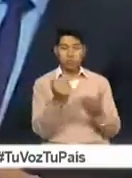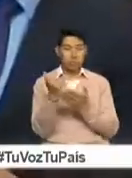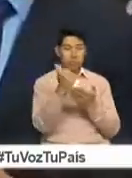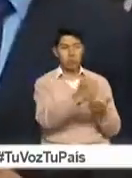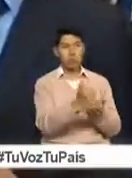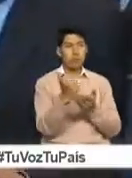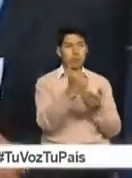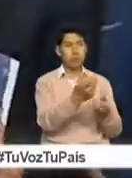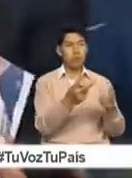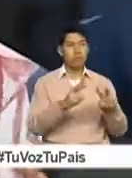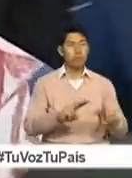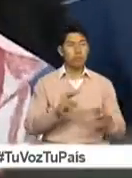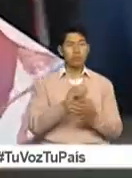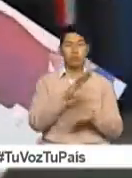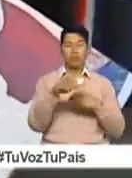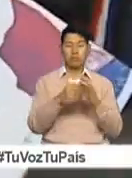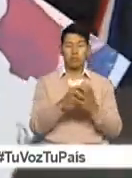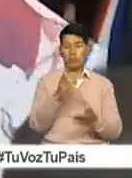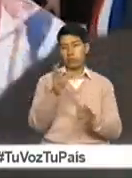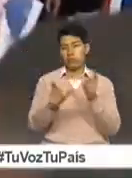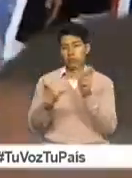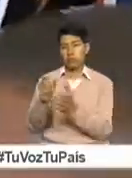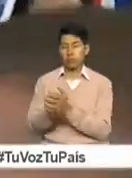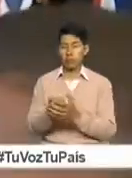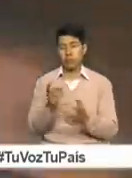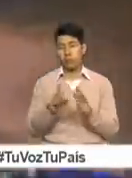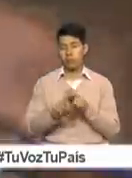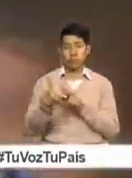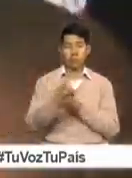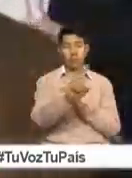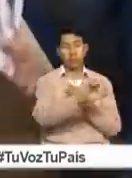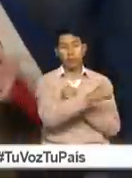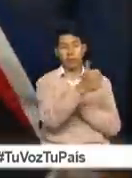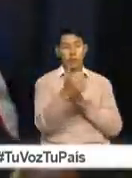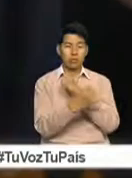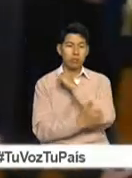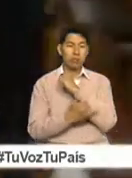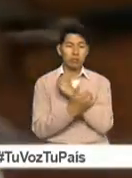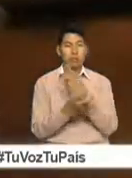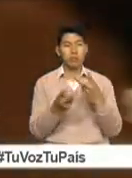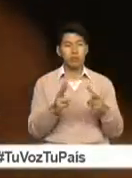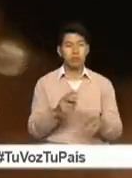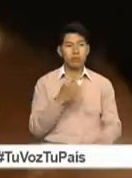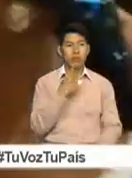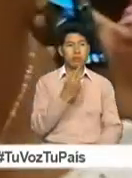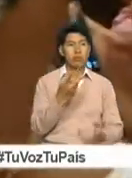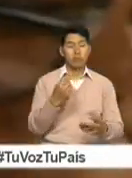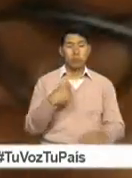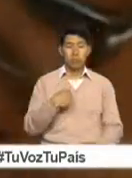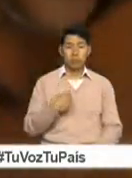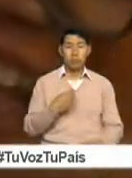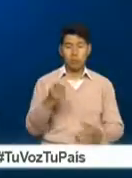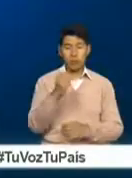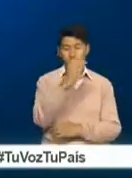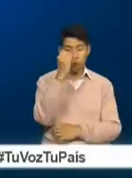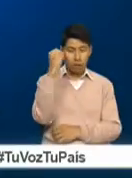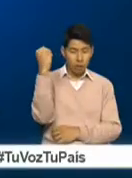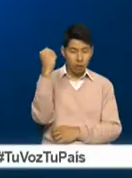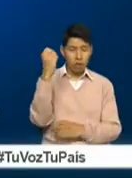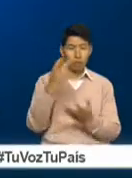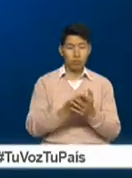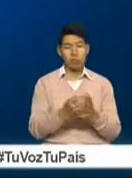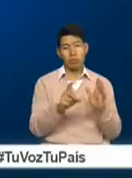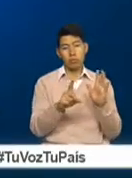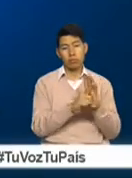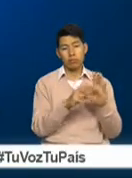entre refugiados e inmigrantes económicos con los que habrá más dura yo sé de tajante con el derecho de asilo ha dicho macrón por